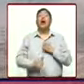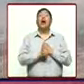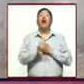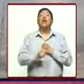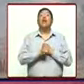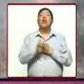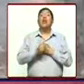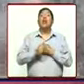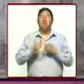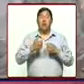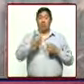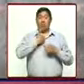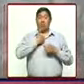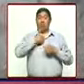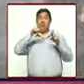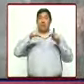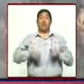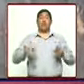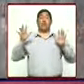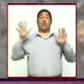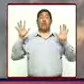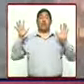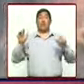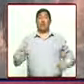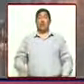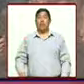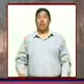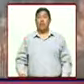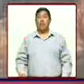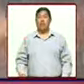a los bomberos que trabajan en esta zona.